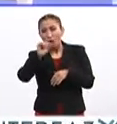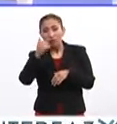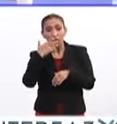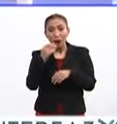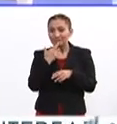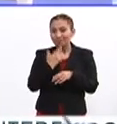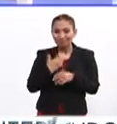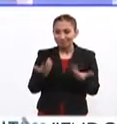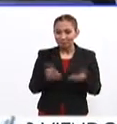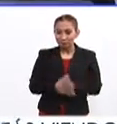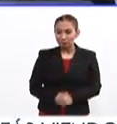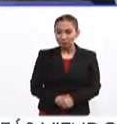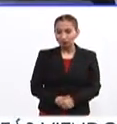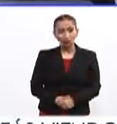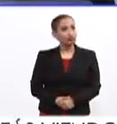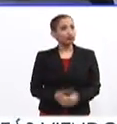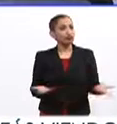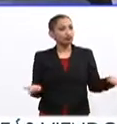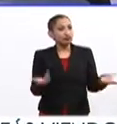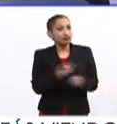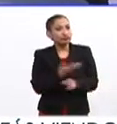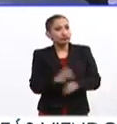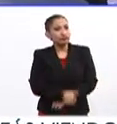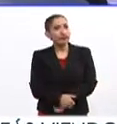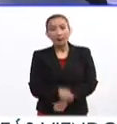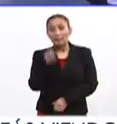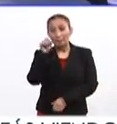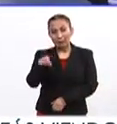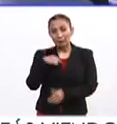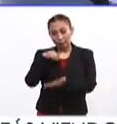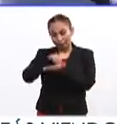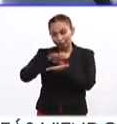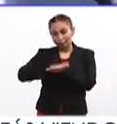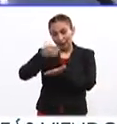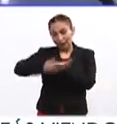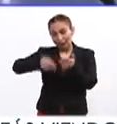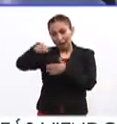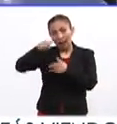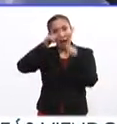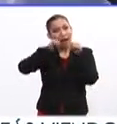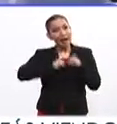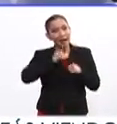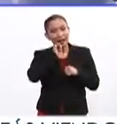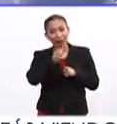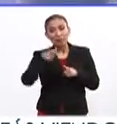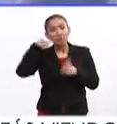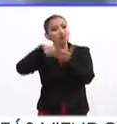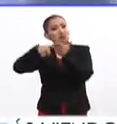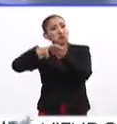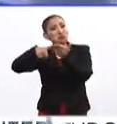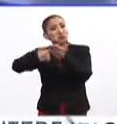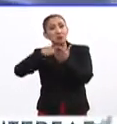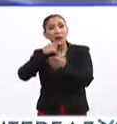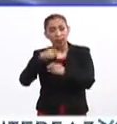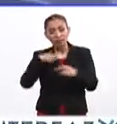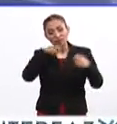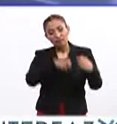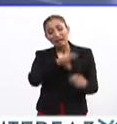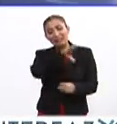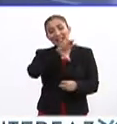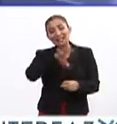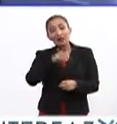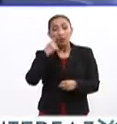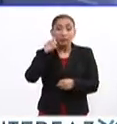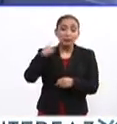obtuvimos una respuesta, pues finalmente formó parte de ese diagnóstico que hicimos. Nos sentamos con los representantes, con los titulares del